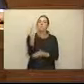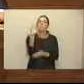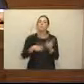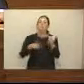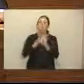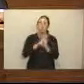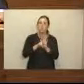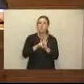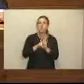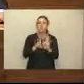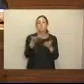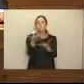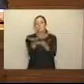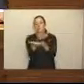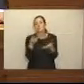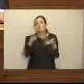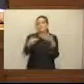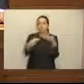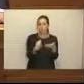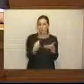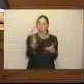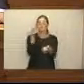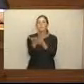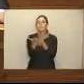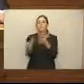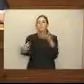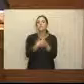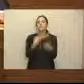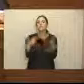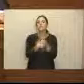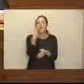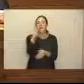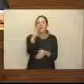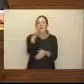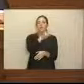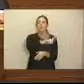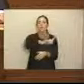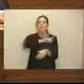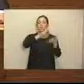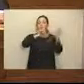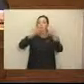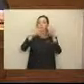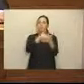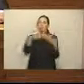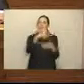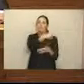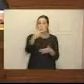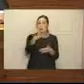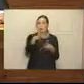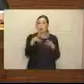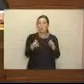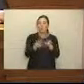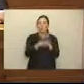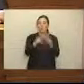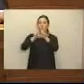más. Transparencia, que nos explicasen a qué iban a ir destinados esos 178 millones de euros que en principio eran para pago a